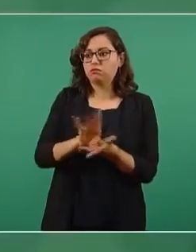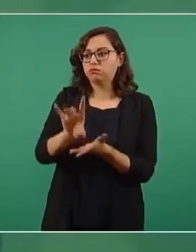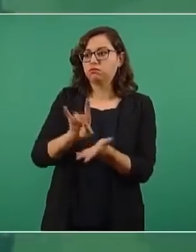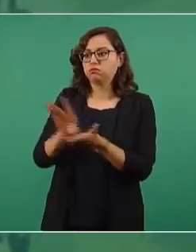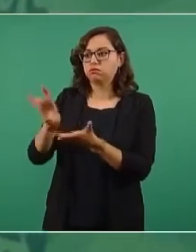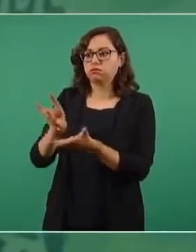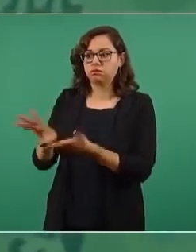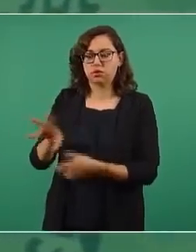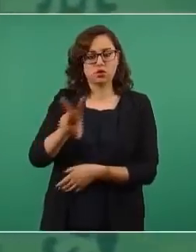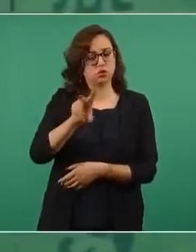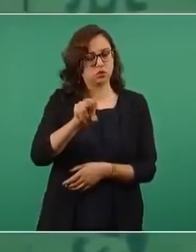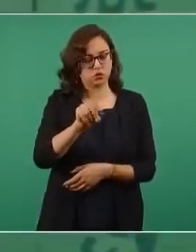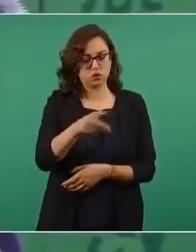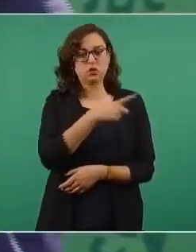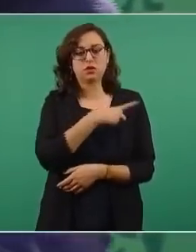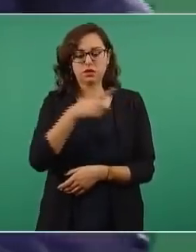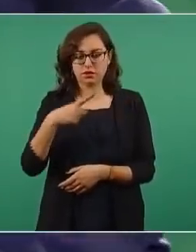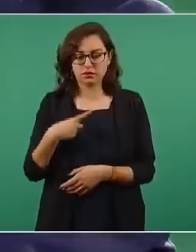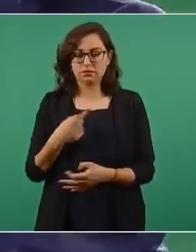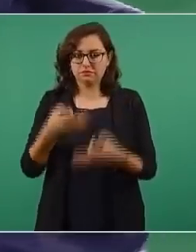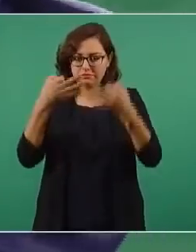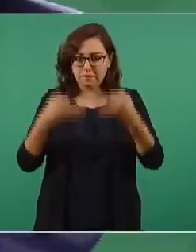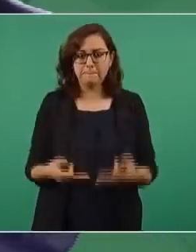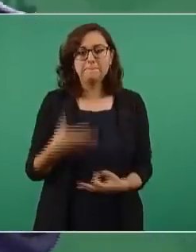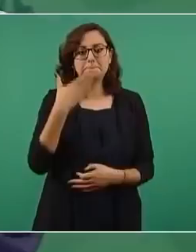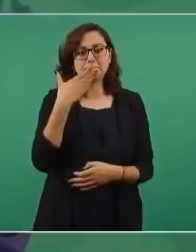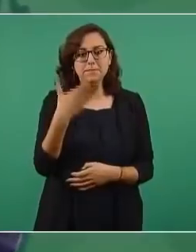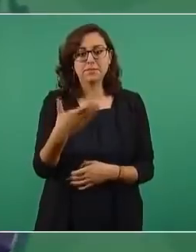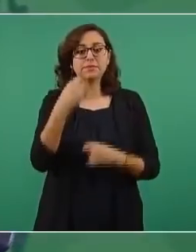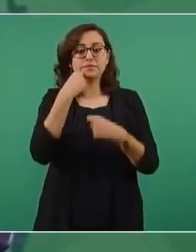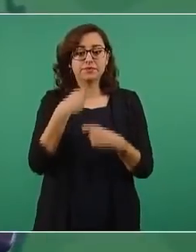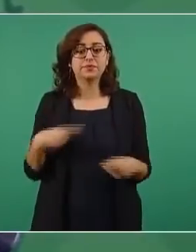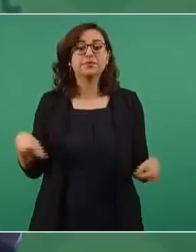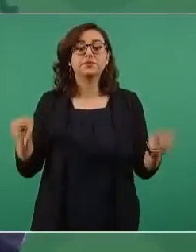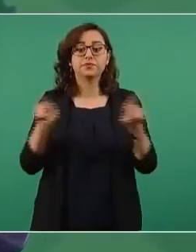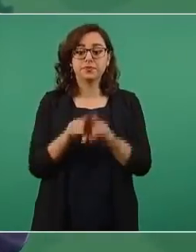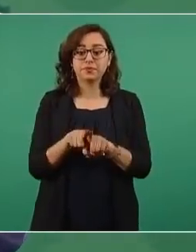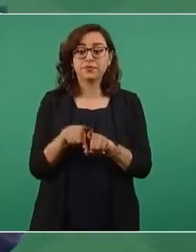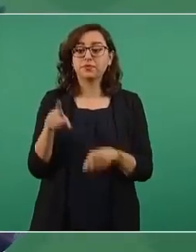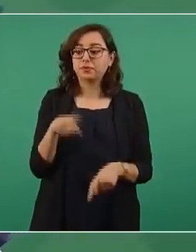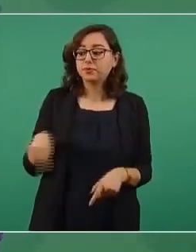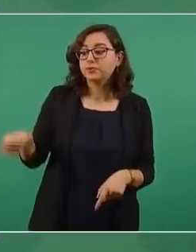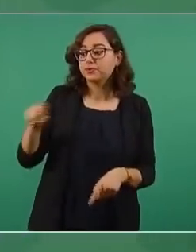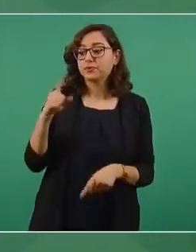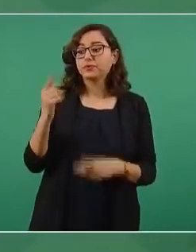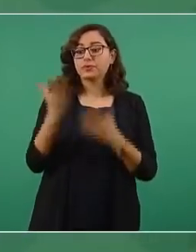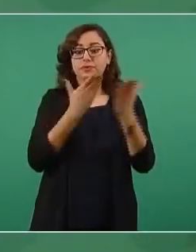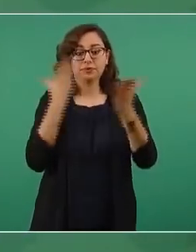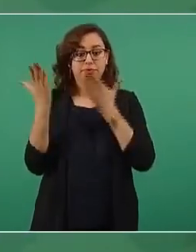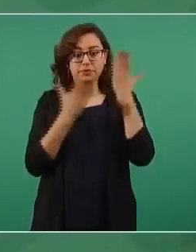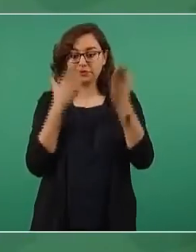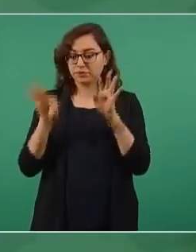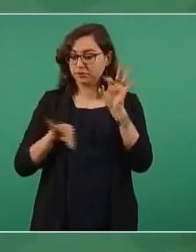y que se cumpla el compromiso que tenemos de que al terminar los muchachos,